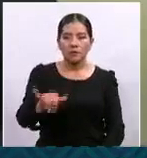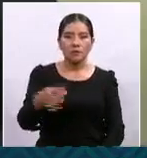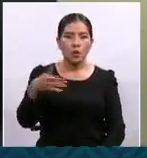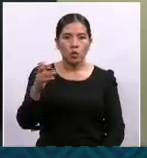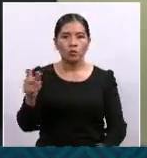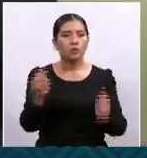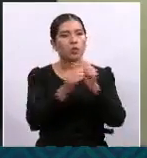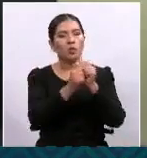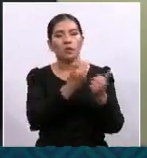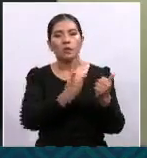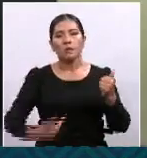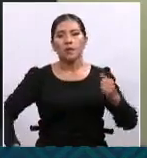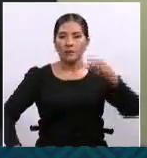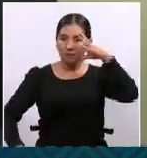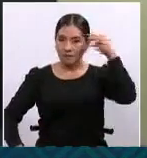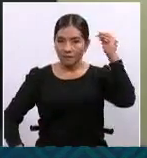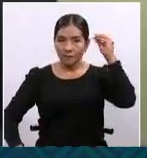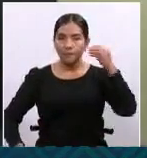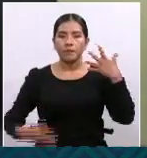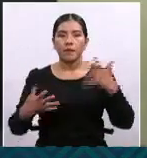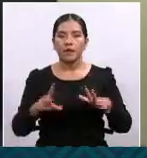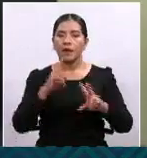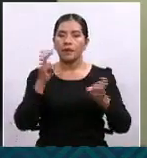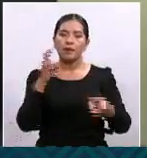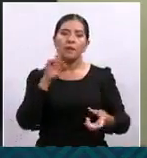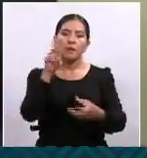celebrar con participación de nuestro hermano ministro